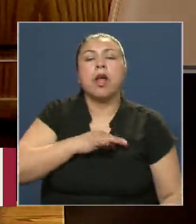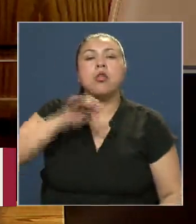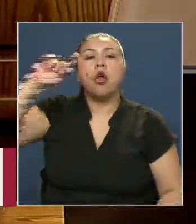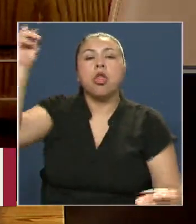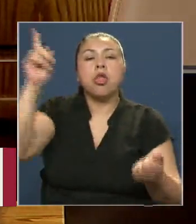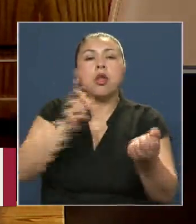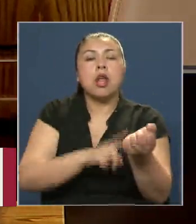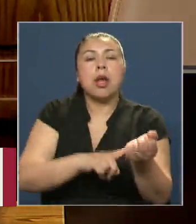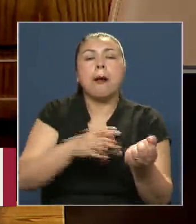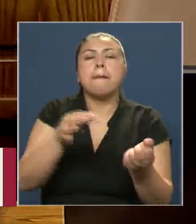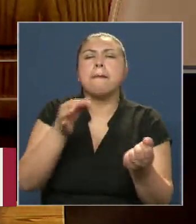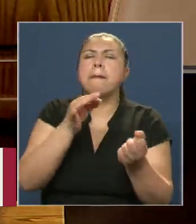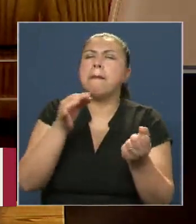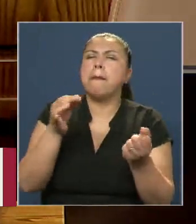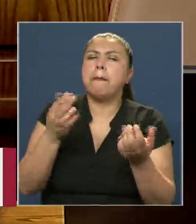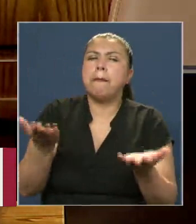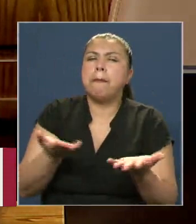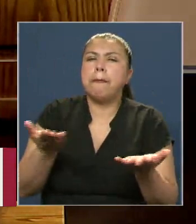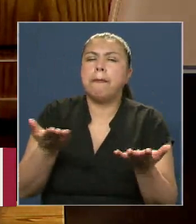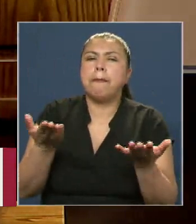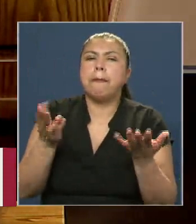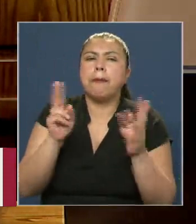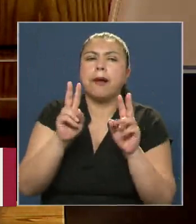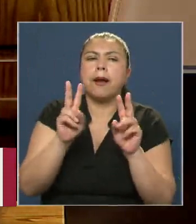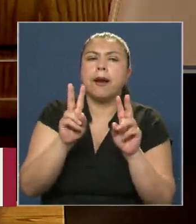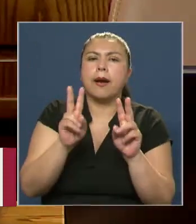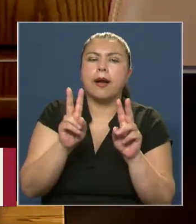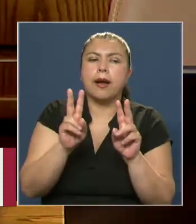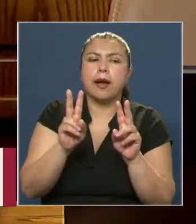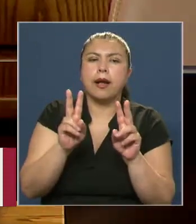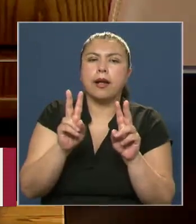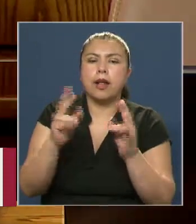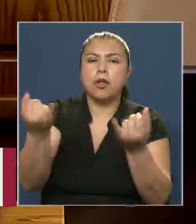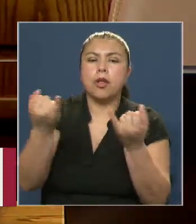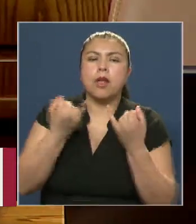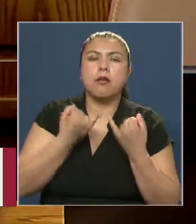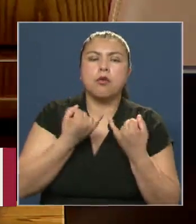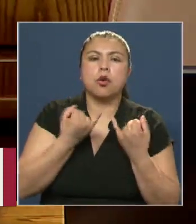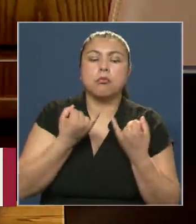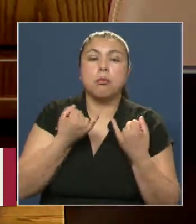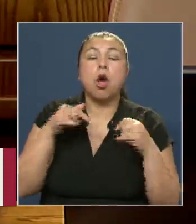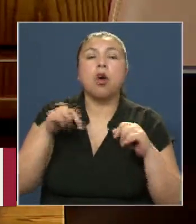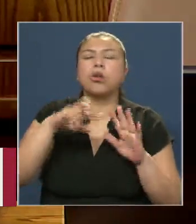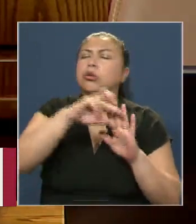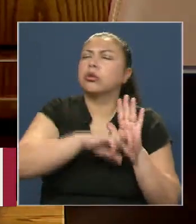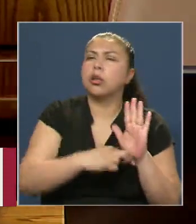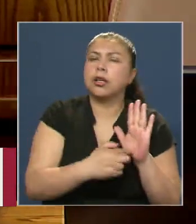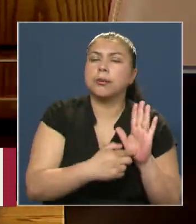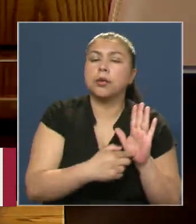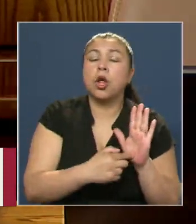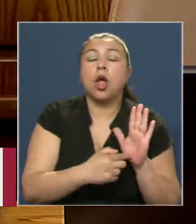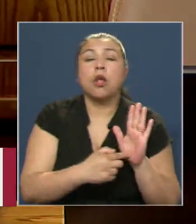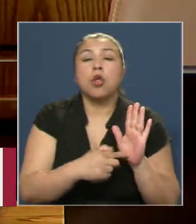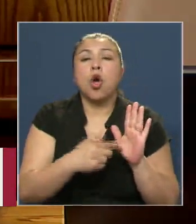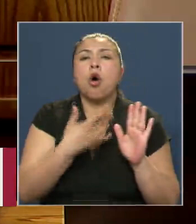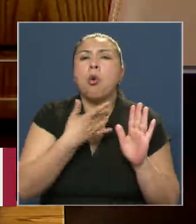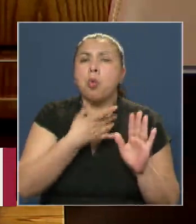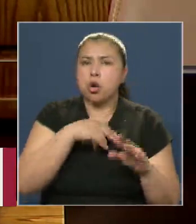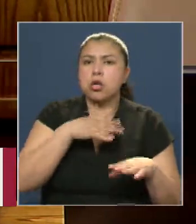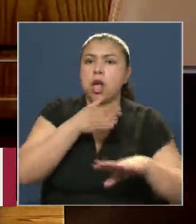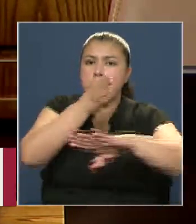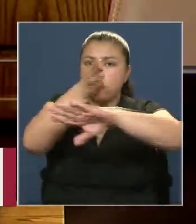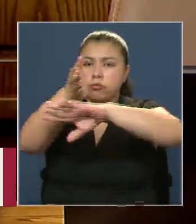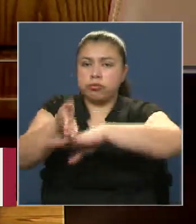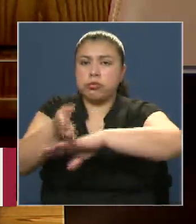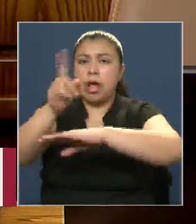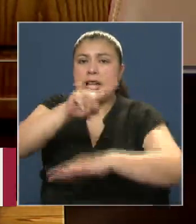que también nos dé algún tema, ¿no es cierto?, que tenga que ver con este proyecto, ya que hemos ido a donde